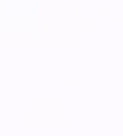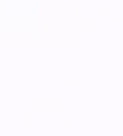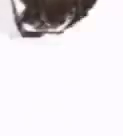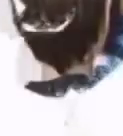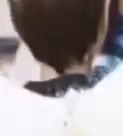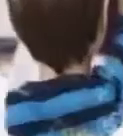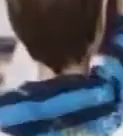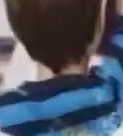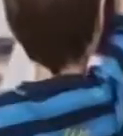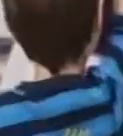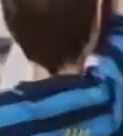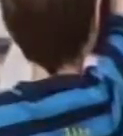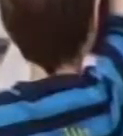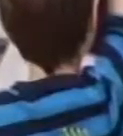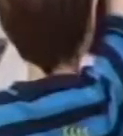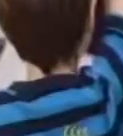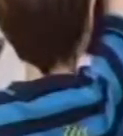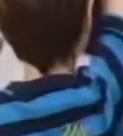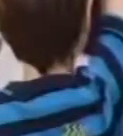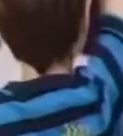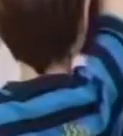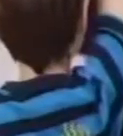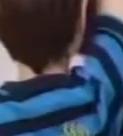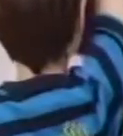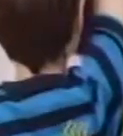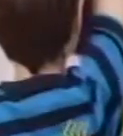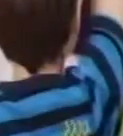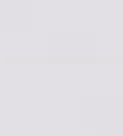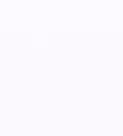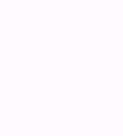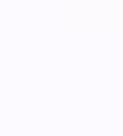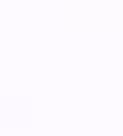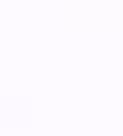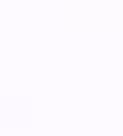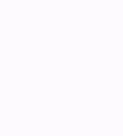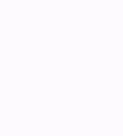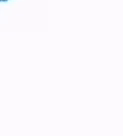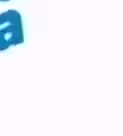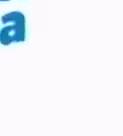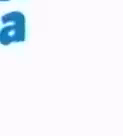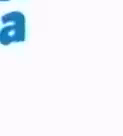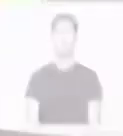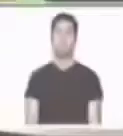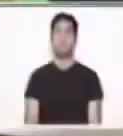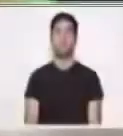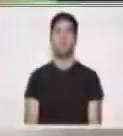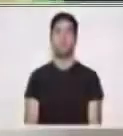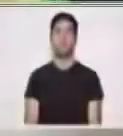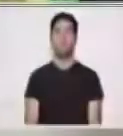A continuación, comunicación y lenguaje, sexto primaria.